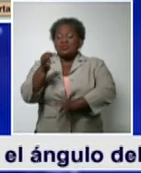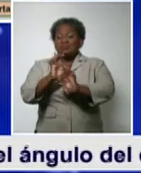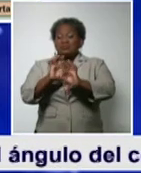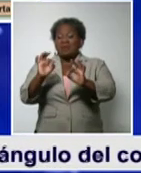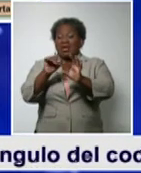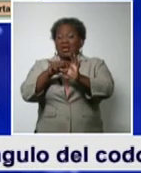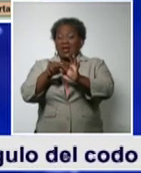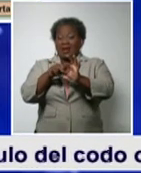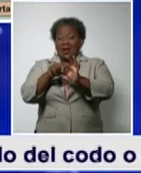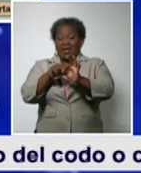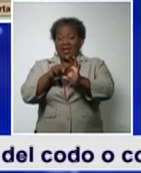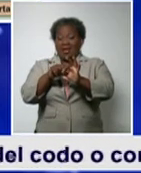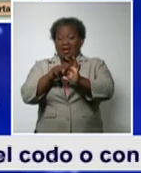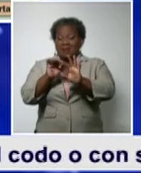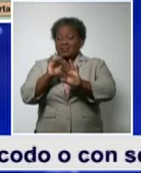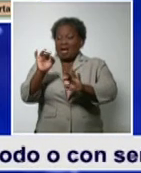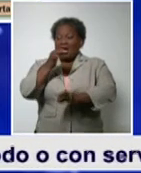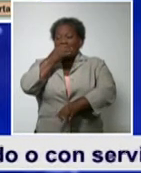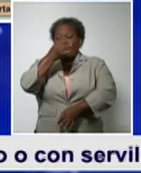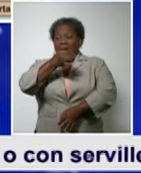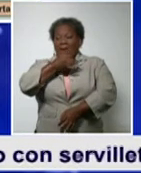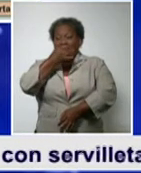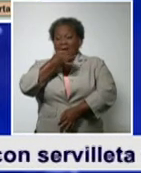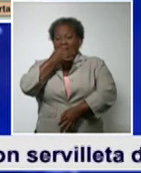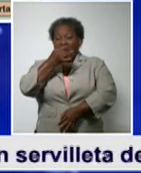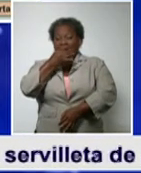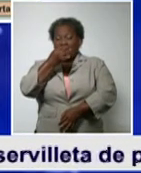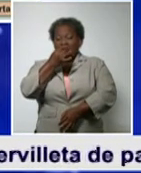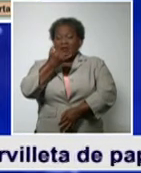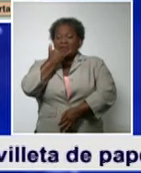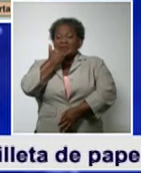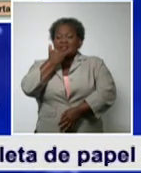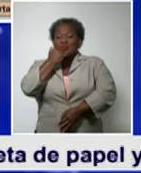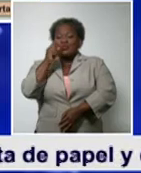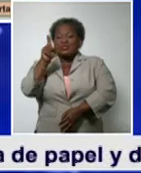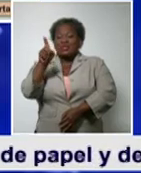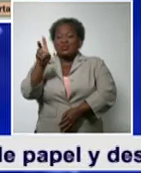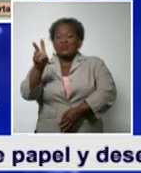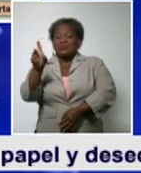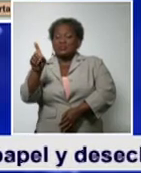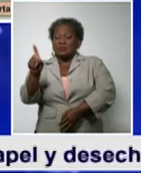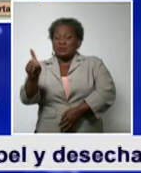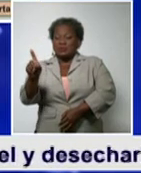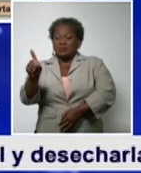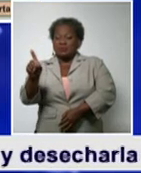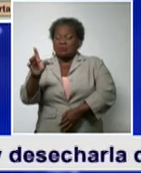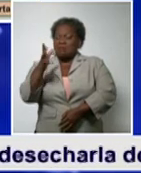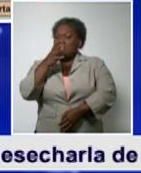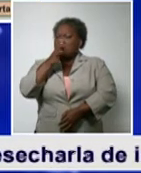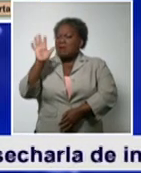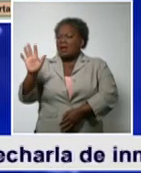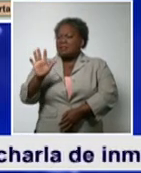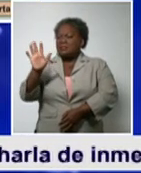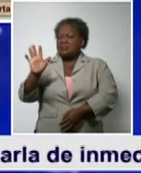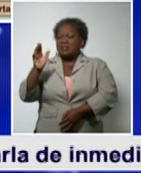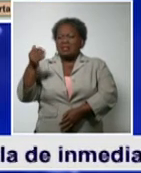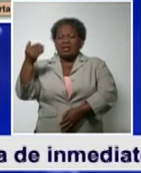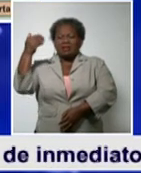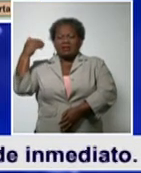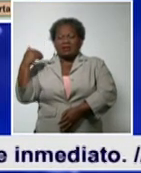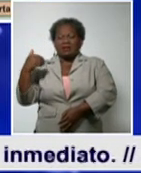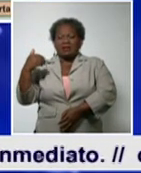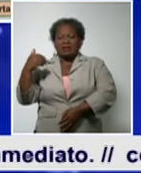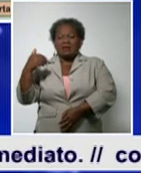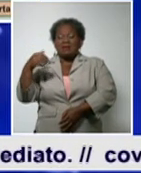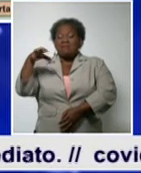Juventud, como habíamos dicho, con una tasa de 121, similar a la del día de ayer, y la provincia de